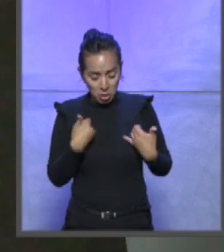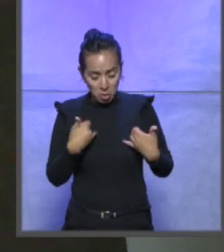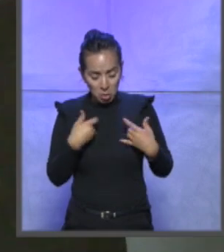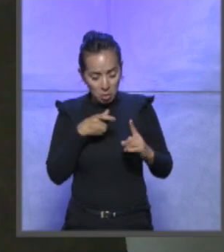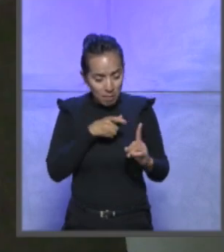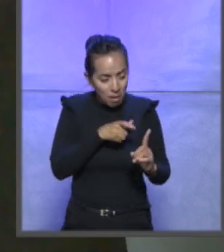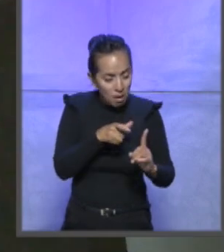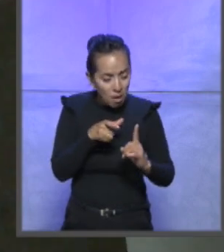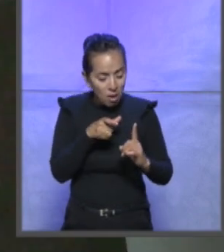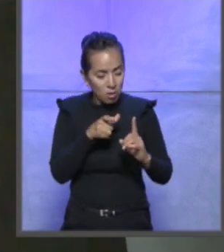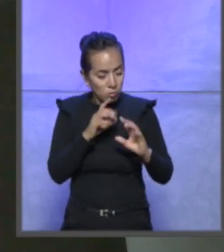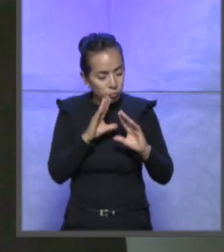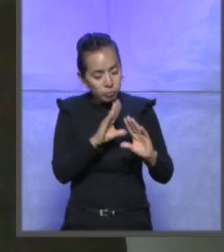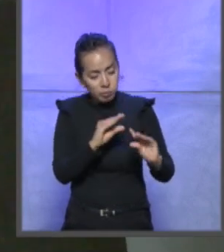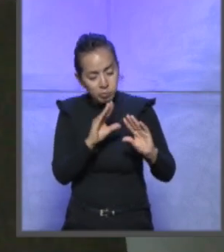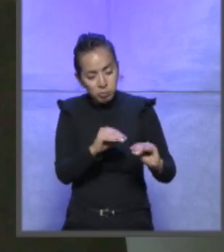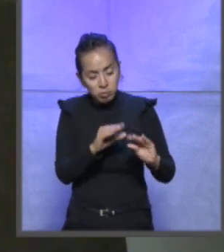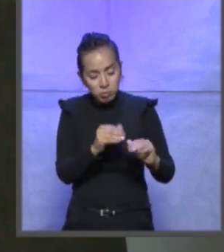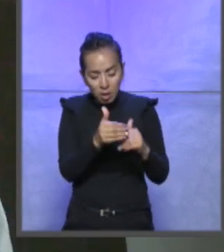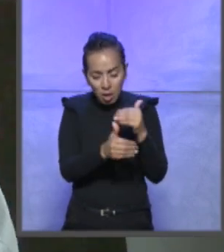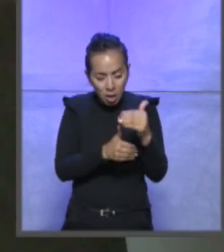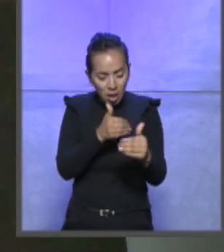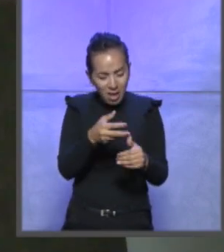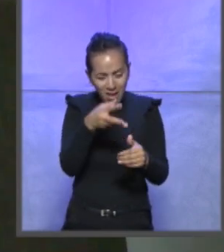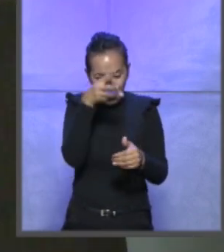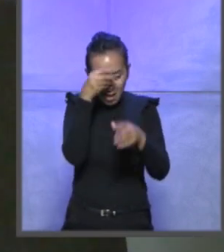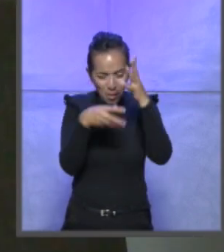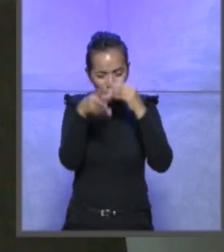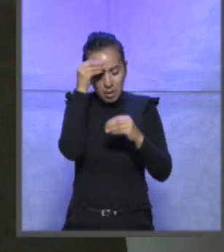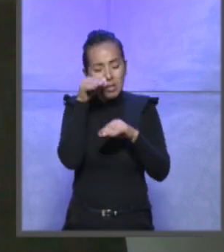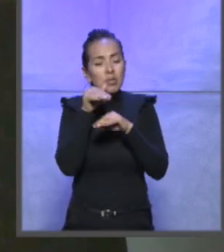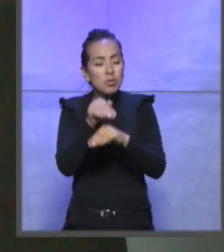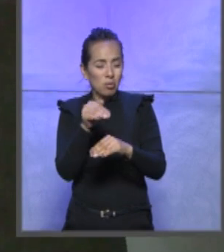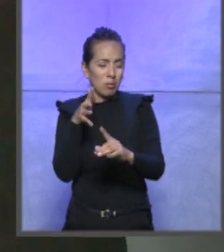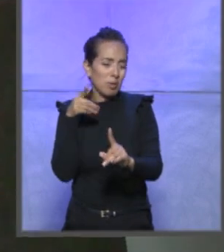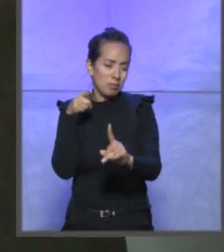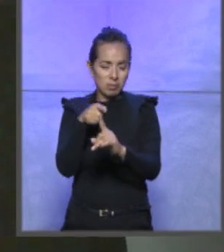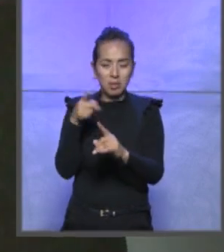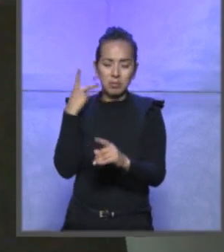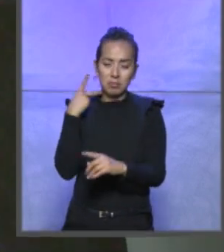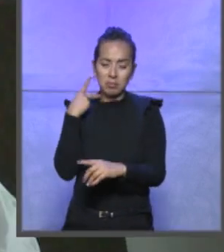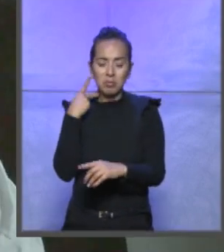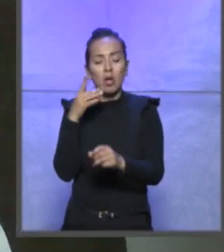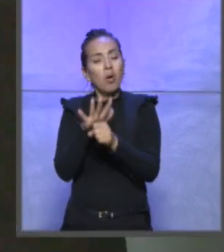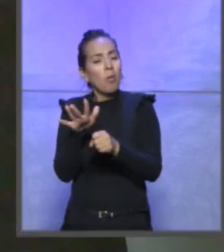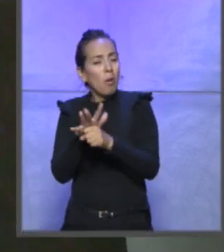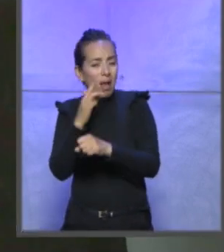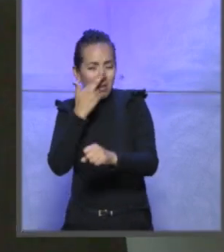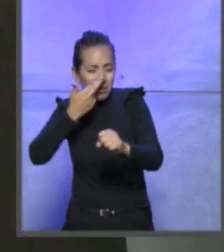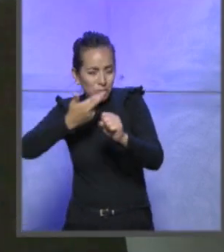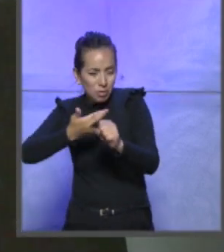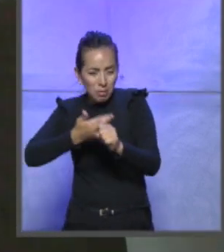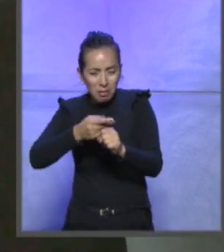esté siendo realmente estructurándose, se vaya estructurando hacia lo que es el ámbito político, ¿no? ¿Cuál es la